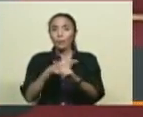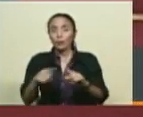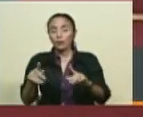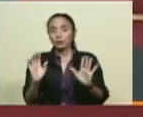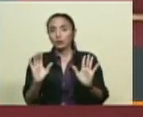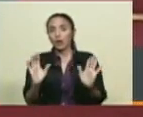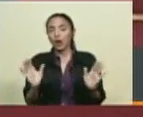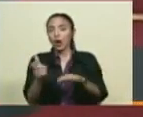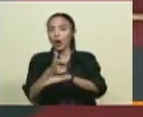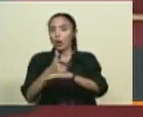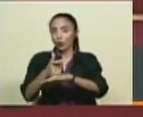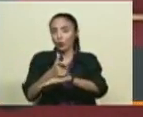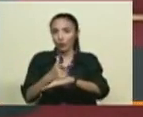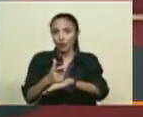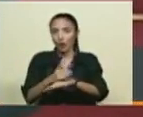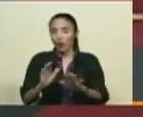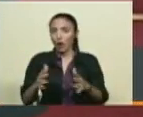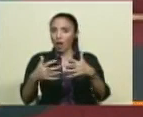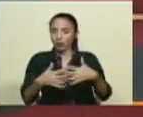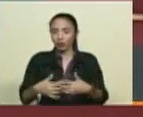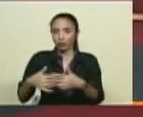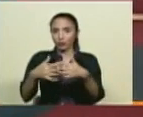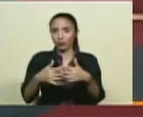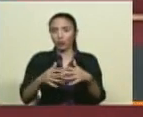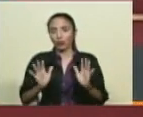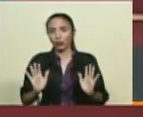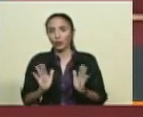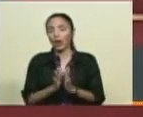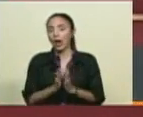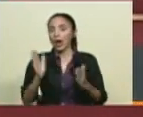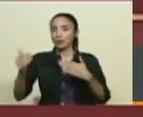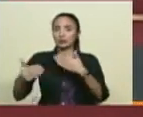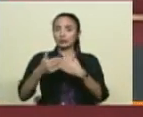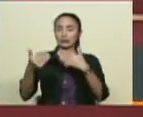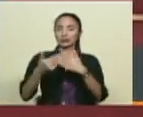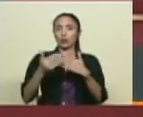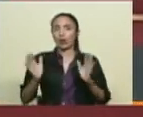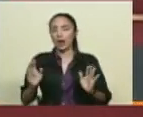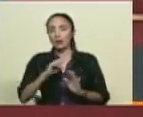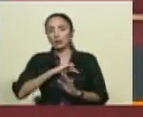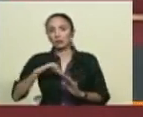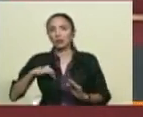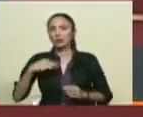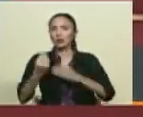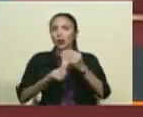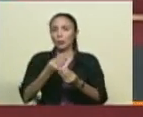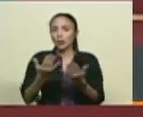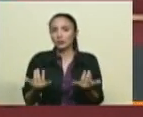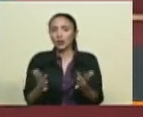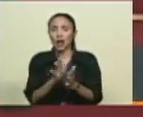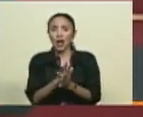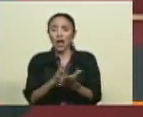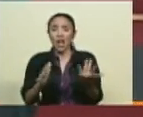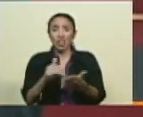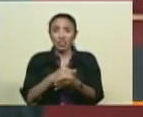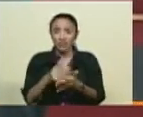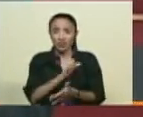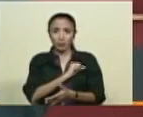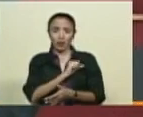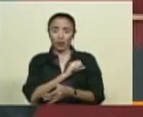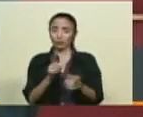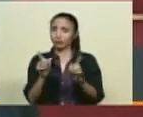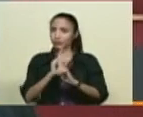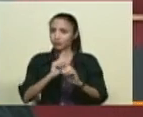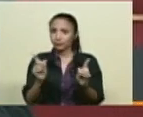dirigido por la ExxonMobil y Rex Tillerson, toma esa medida, nosotros sencillamente ni nos perturbaremos. Nuestros